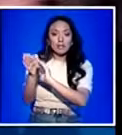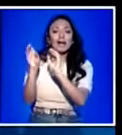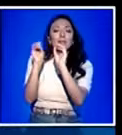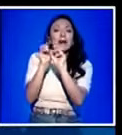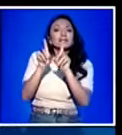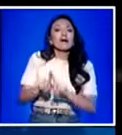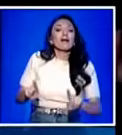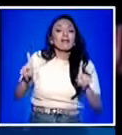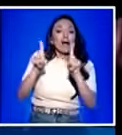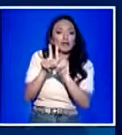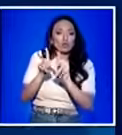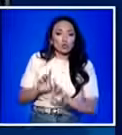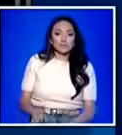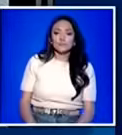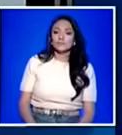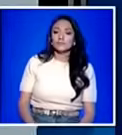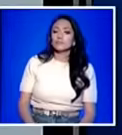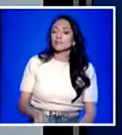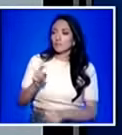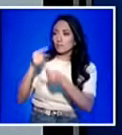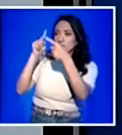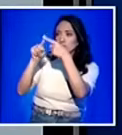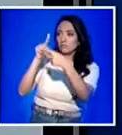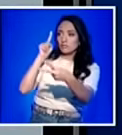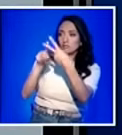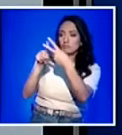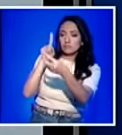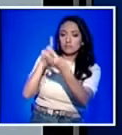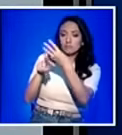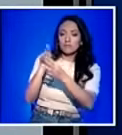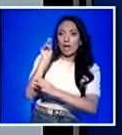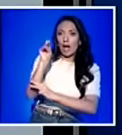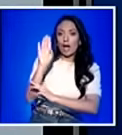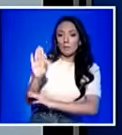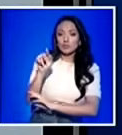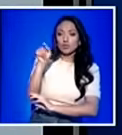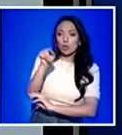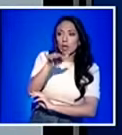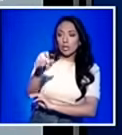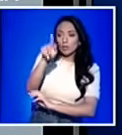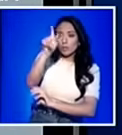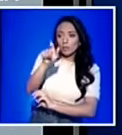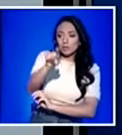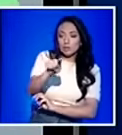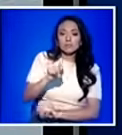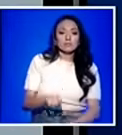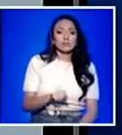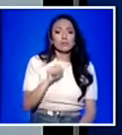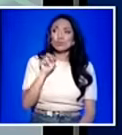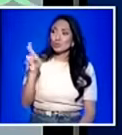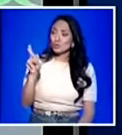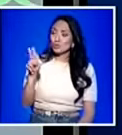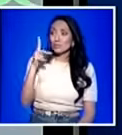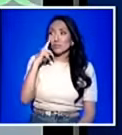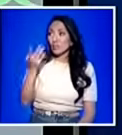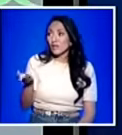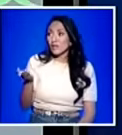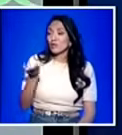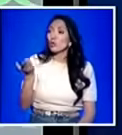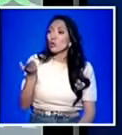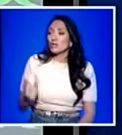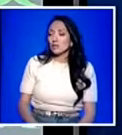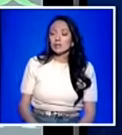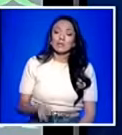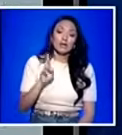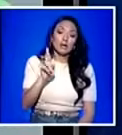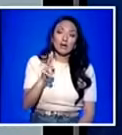datos que estaba solicitando. Villa del Rey, La Joya, El Sur. En Villa del Rey, un tal Peña Herrera. El Sur, no sabes por fin dónde. Ojalá